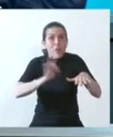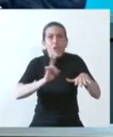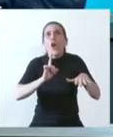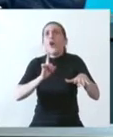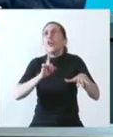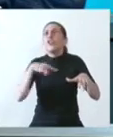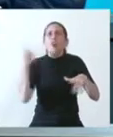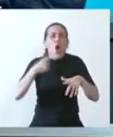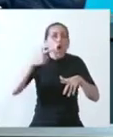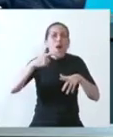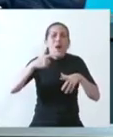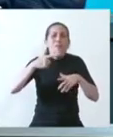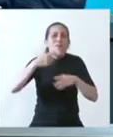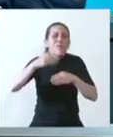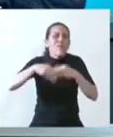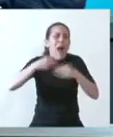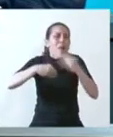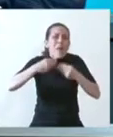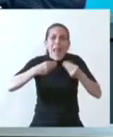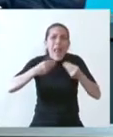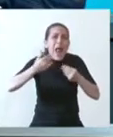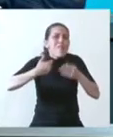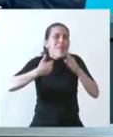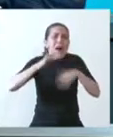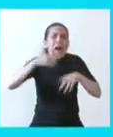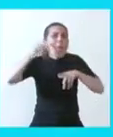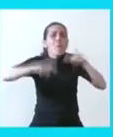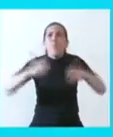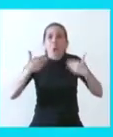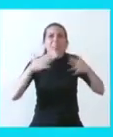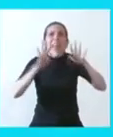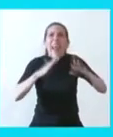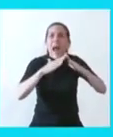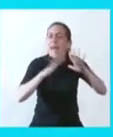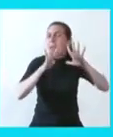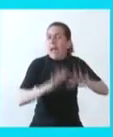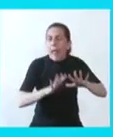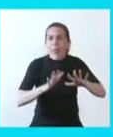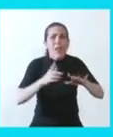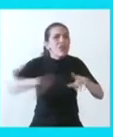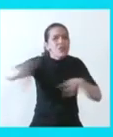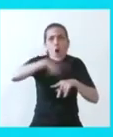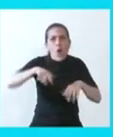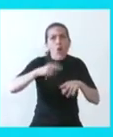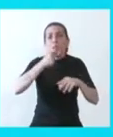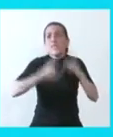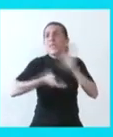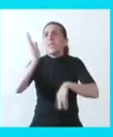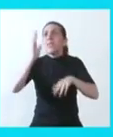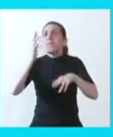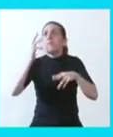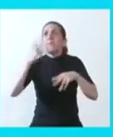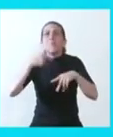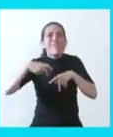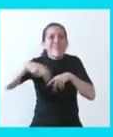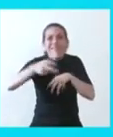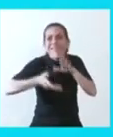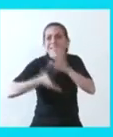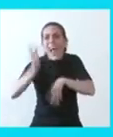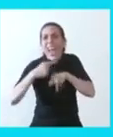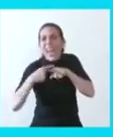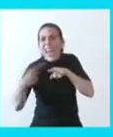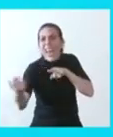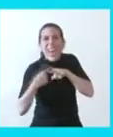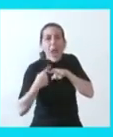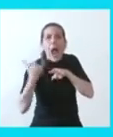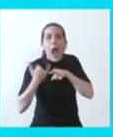en casa, se queden. Cuanto menos circulemos, menor será el riesgo de que circule el virus